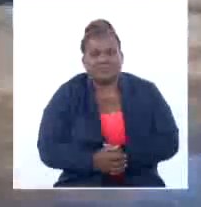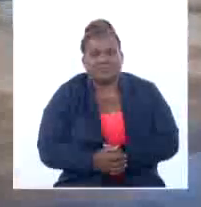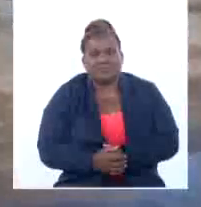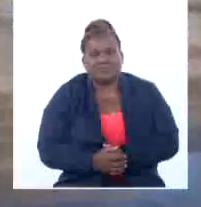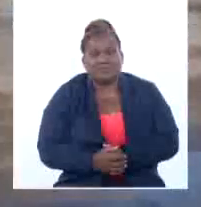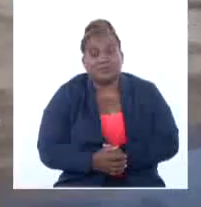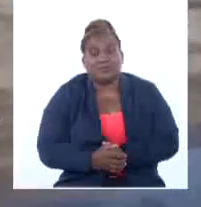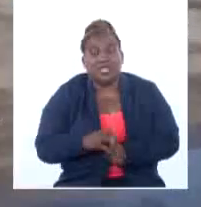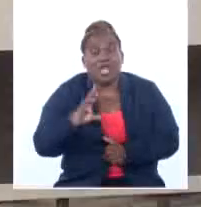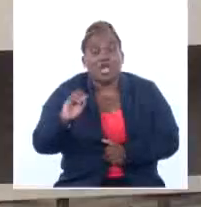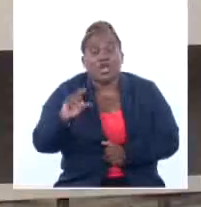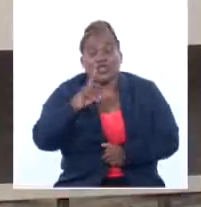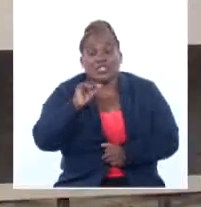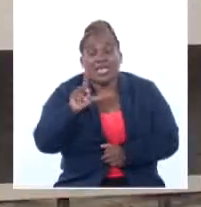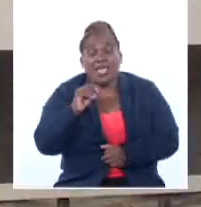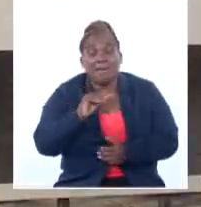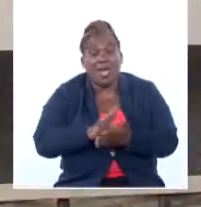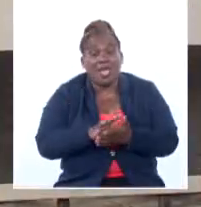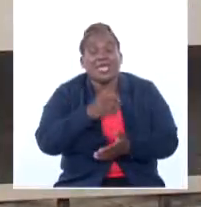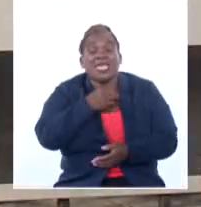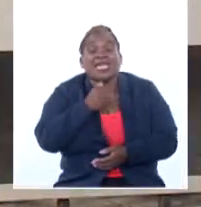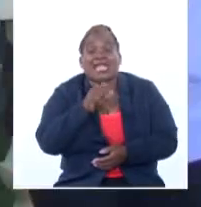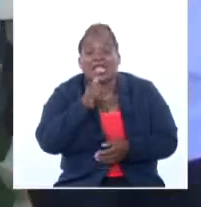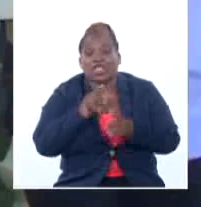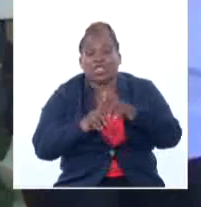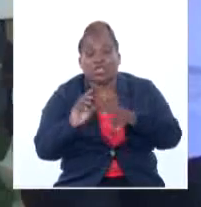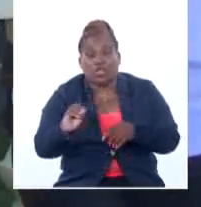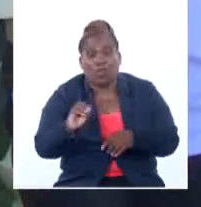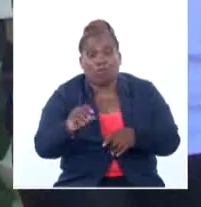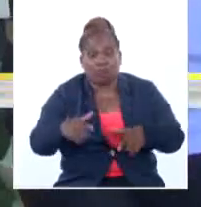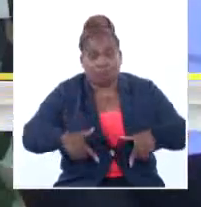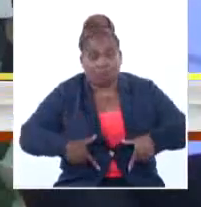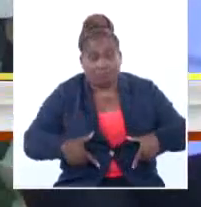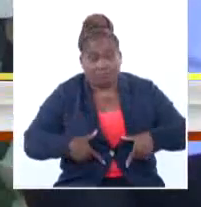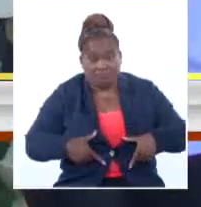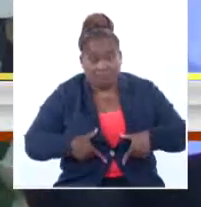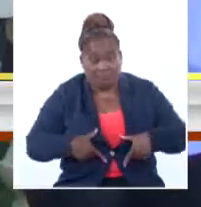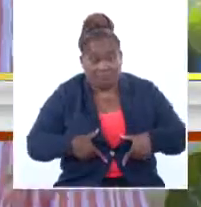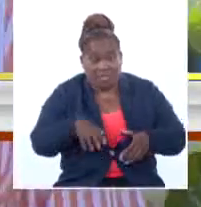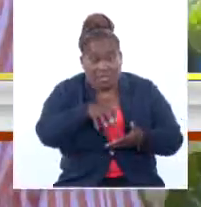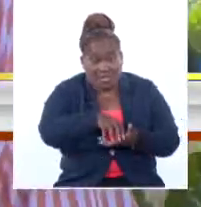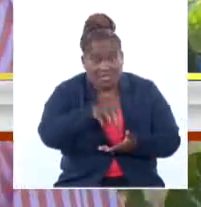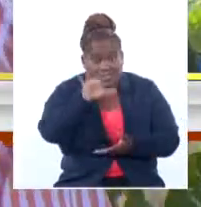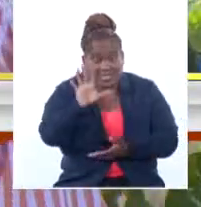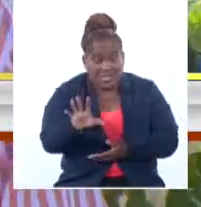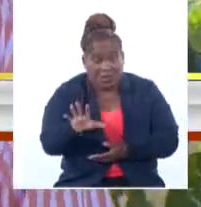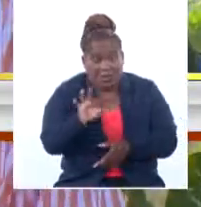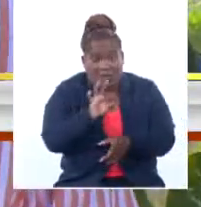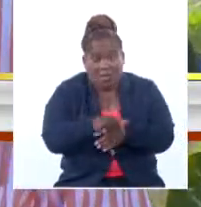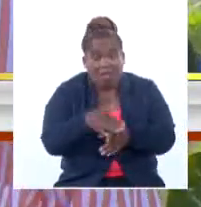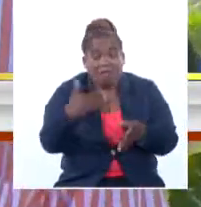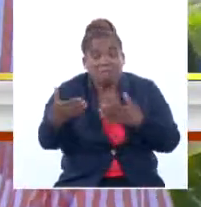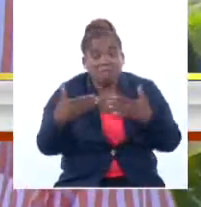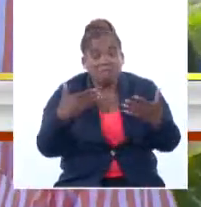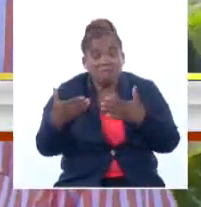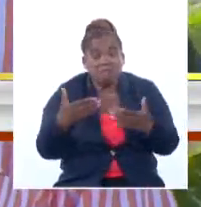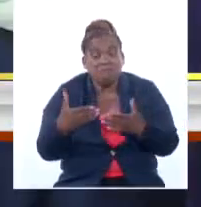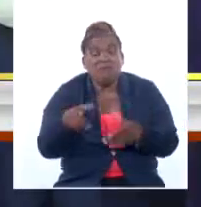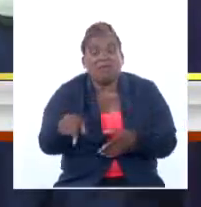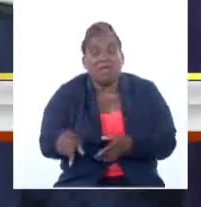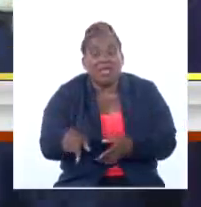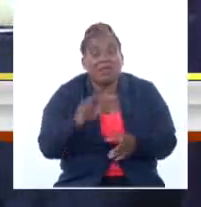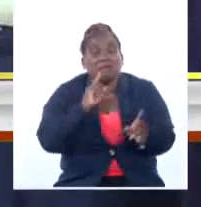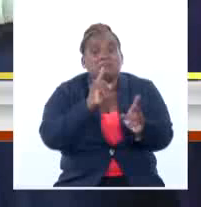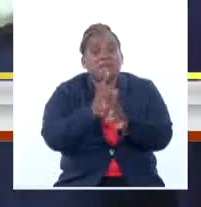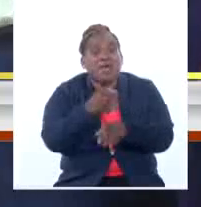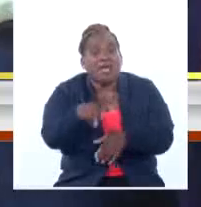Rosilema Rodríguez Sánchez y Ernesto Santiesteban Velázquez, candidatos por el distrito número 5, iniciaron los encuentros en la base de transportes escolares